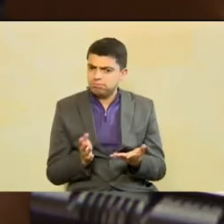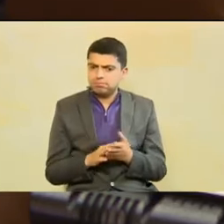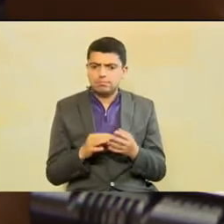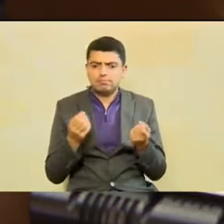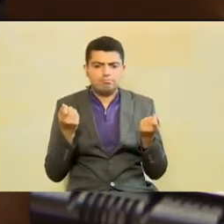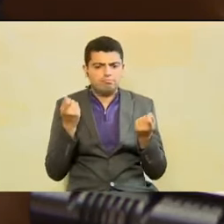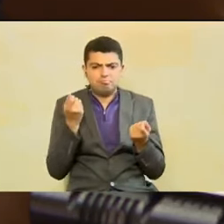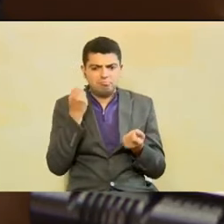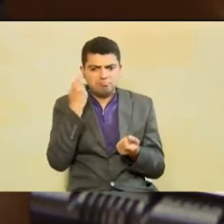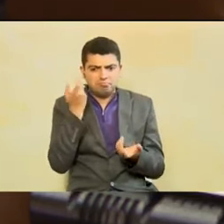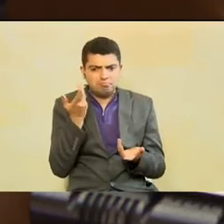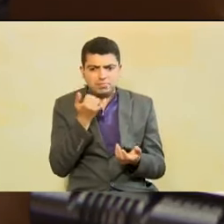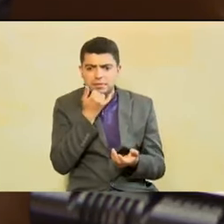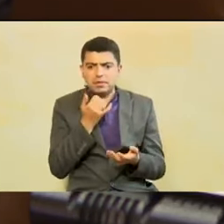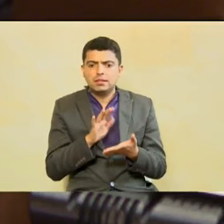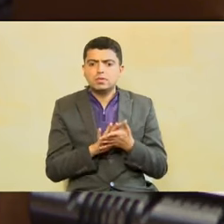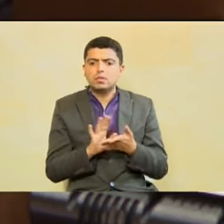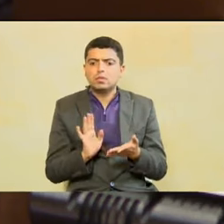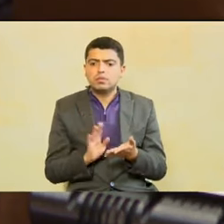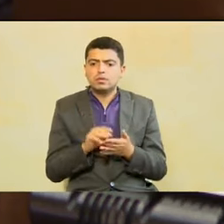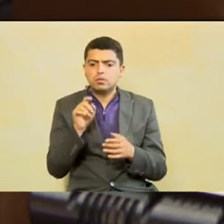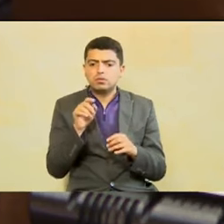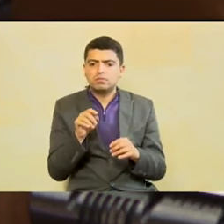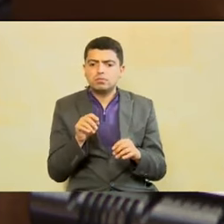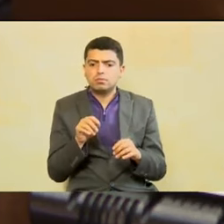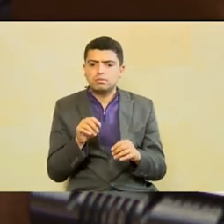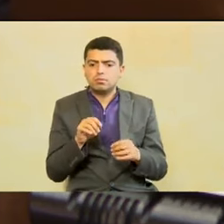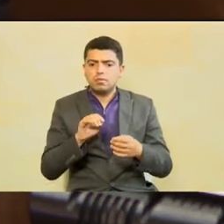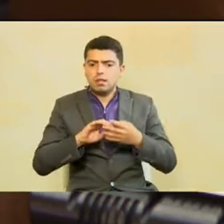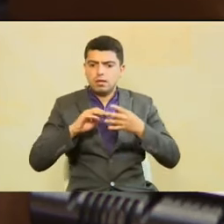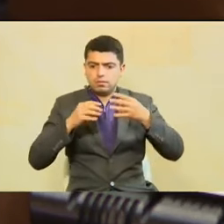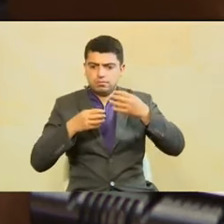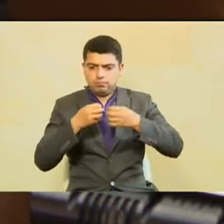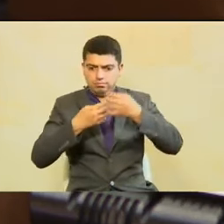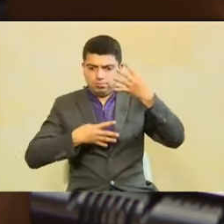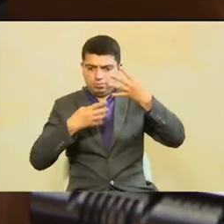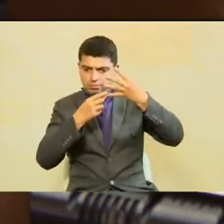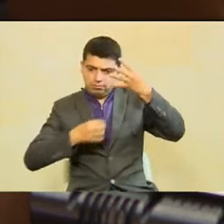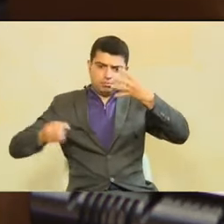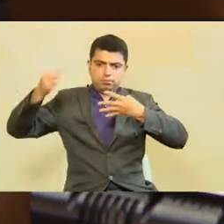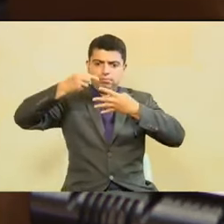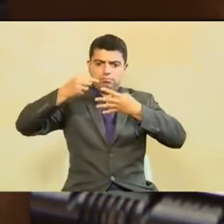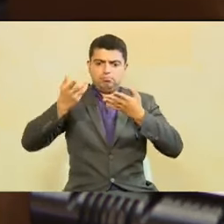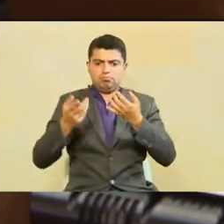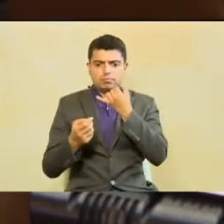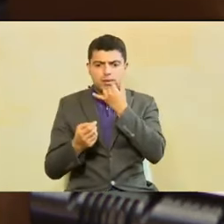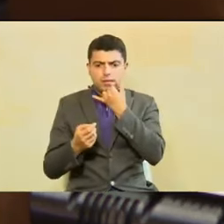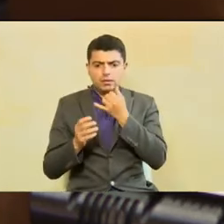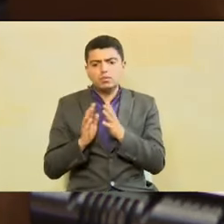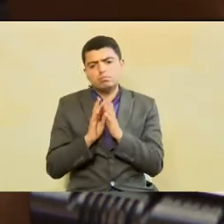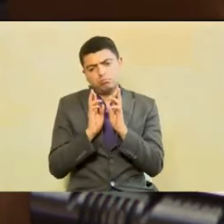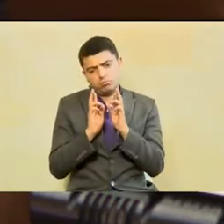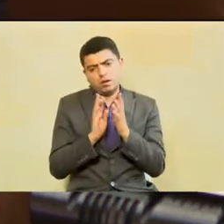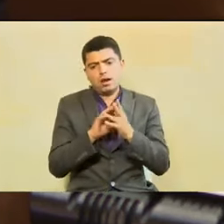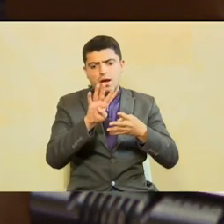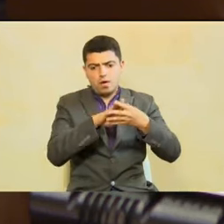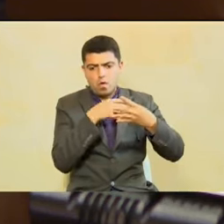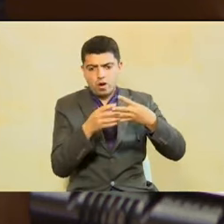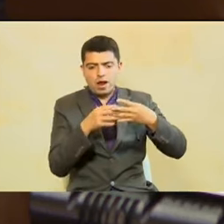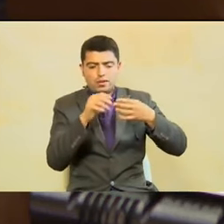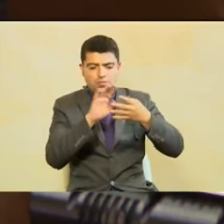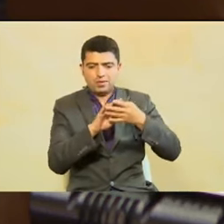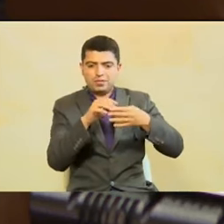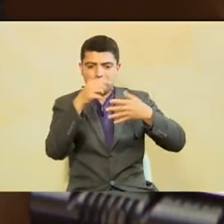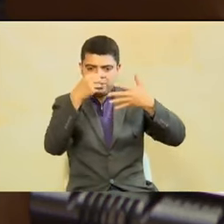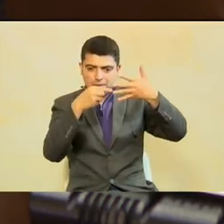quedó en un punto tan arriba en el orden del día entonces qué bueno que se respete el orden del día